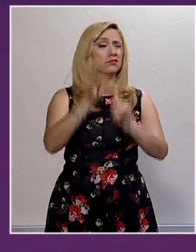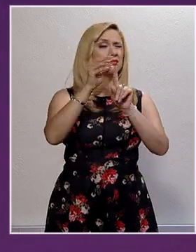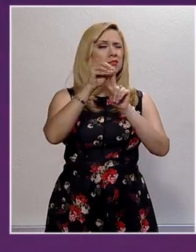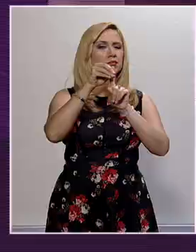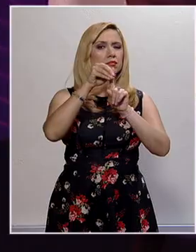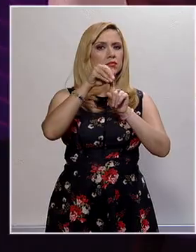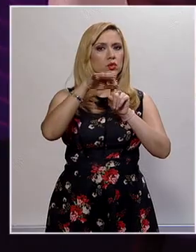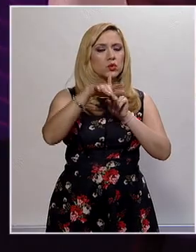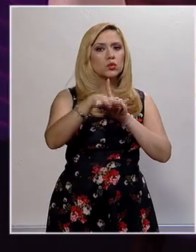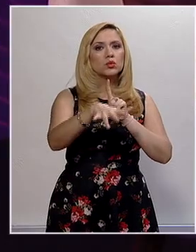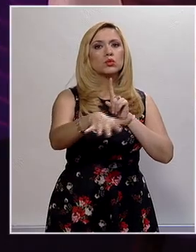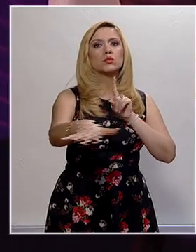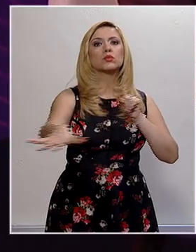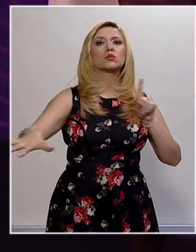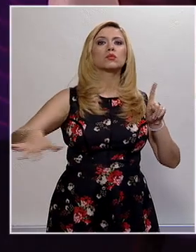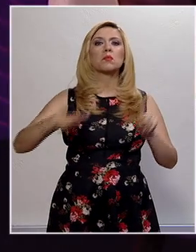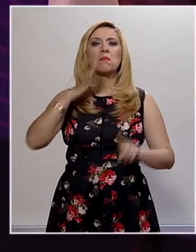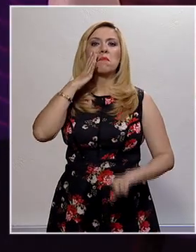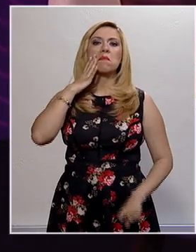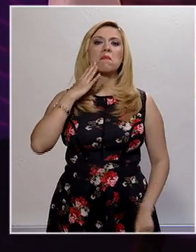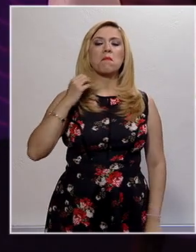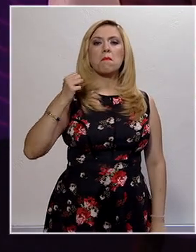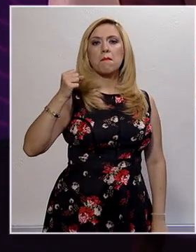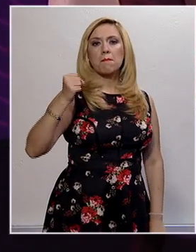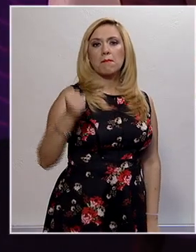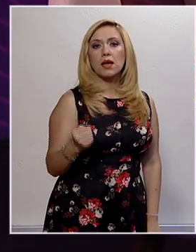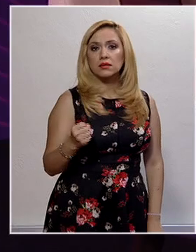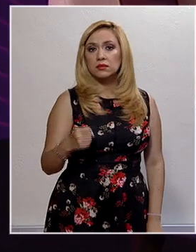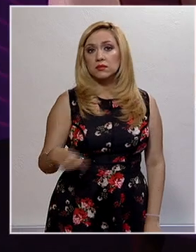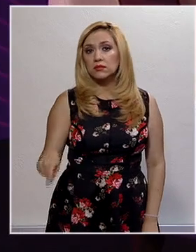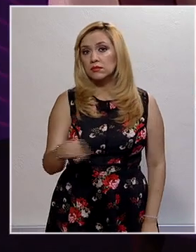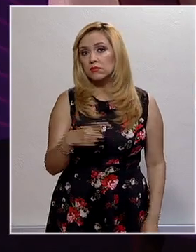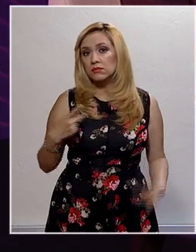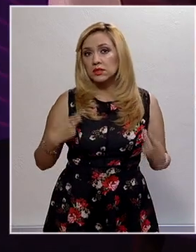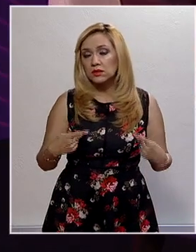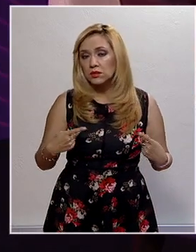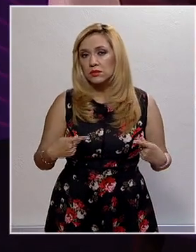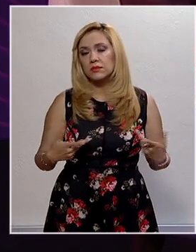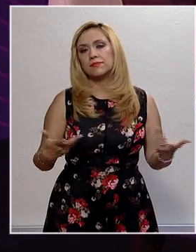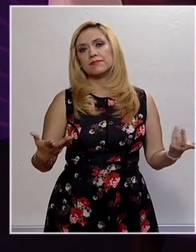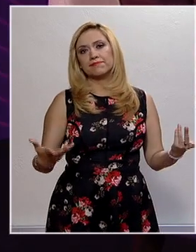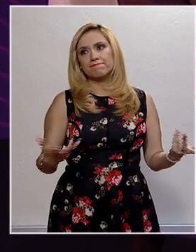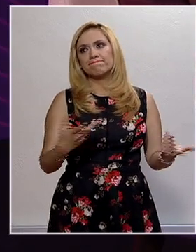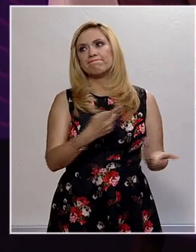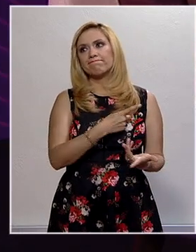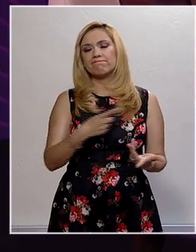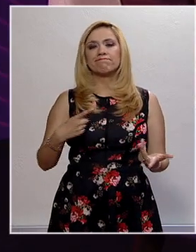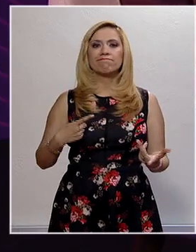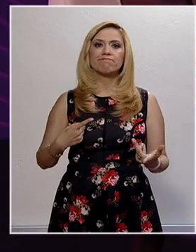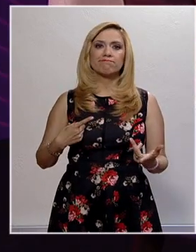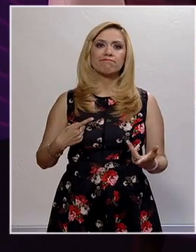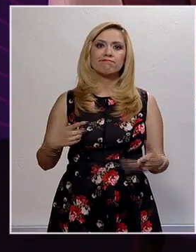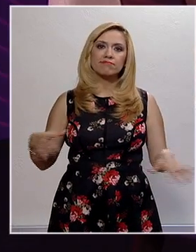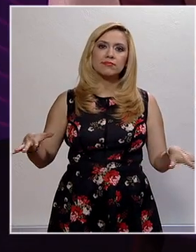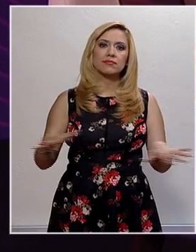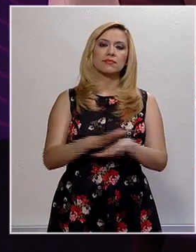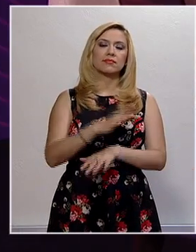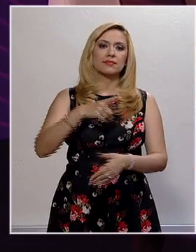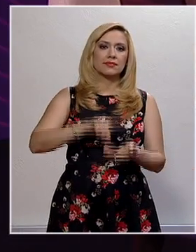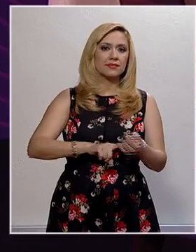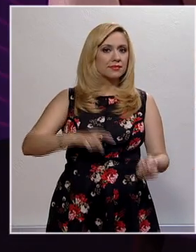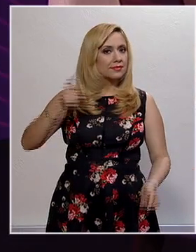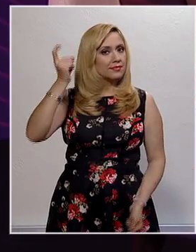en las actitudes machistas de la sociedad, entonces hay que erradicar desde sus